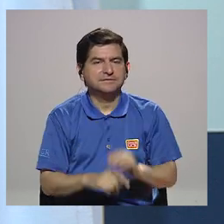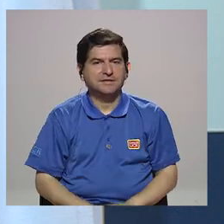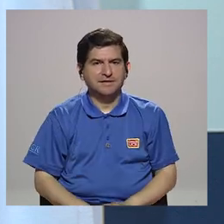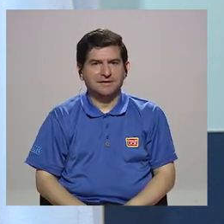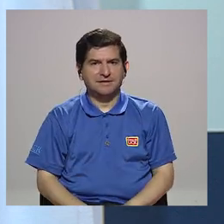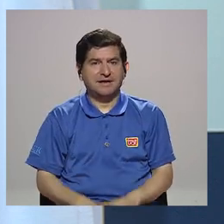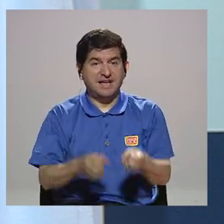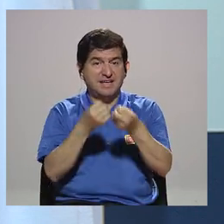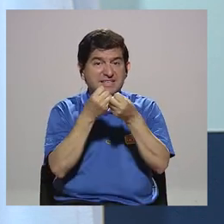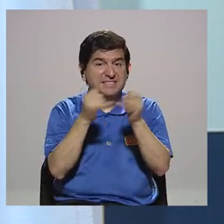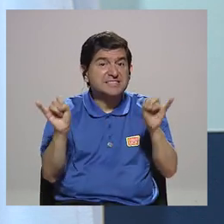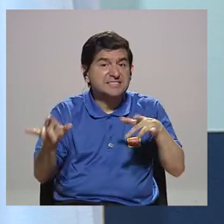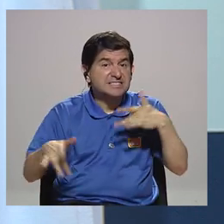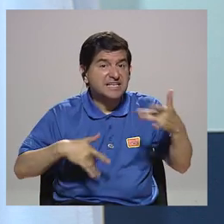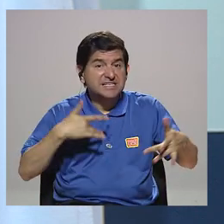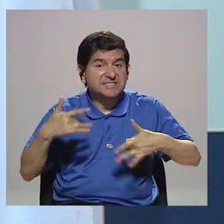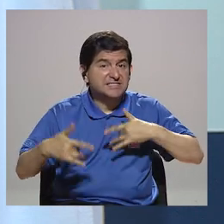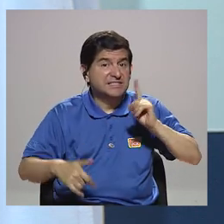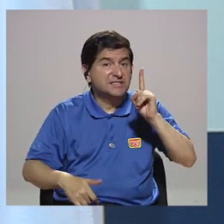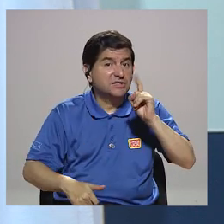es sin síntomas.